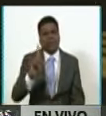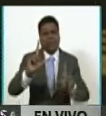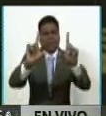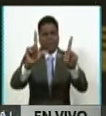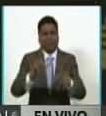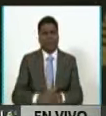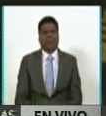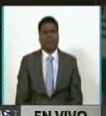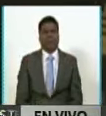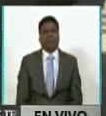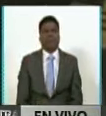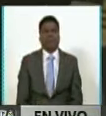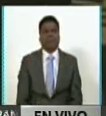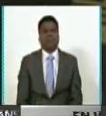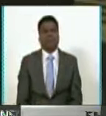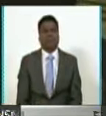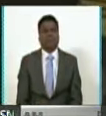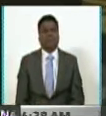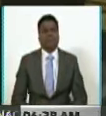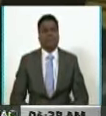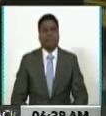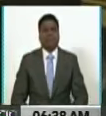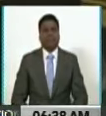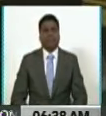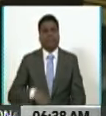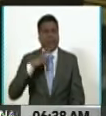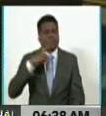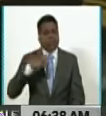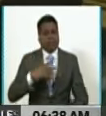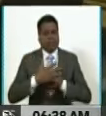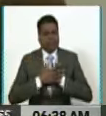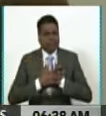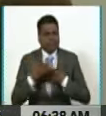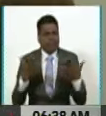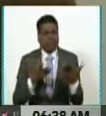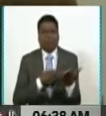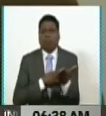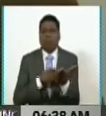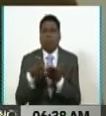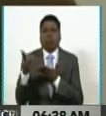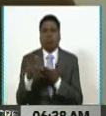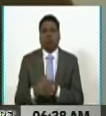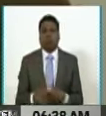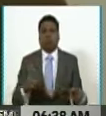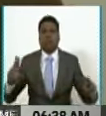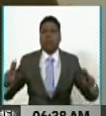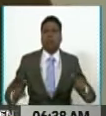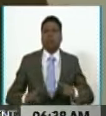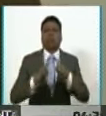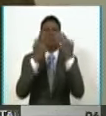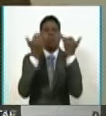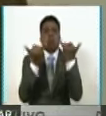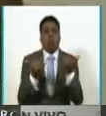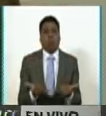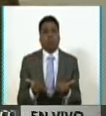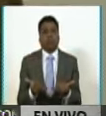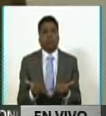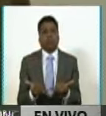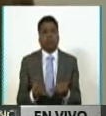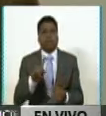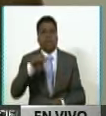De verdad es un honor encontrarnos hoy en